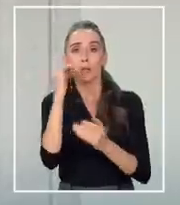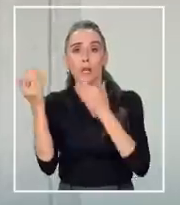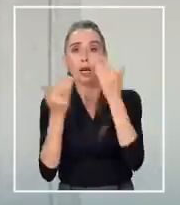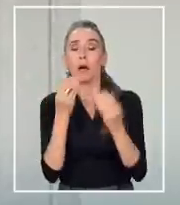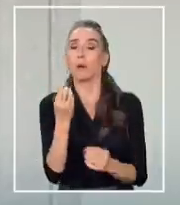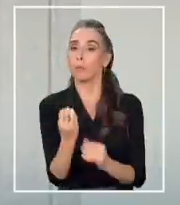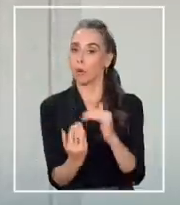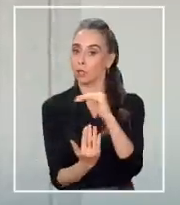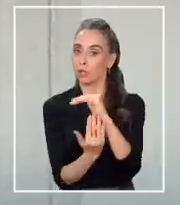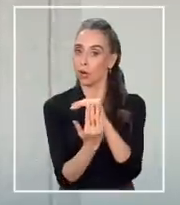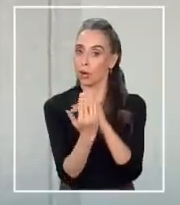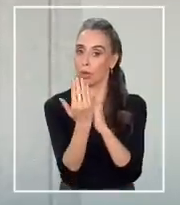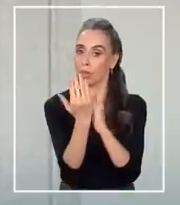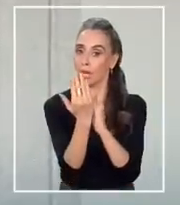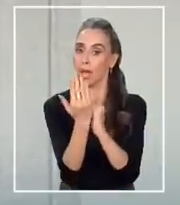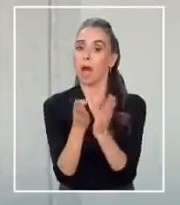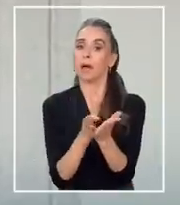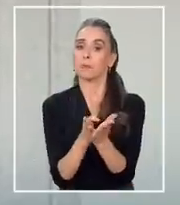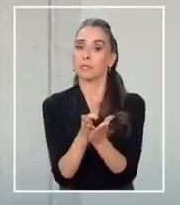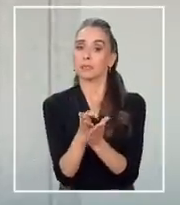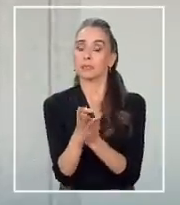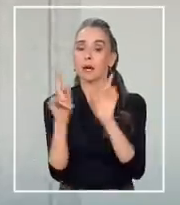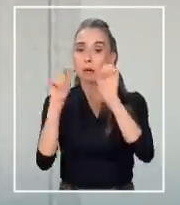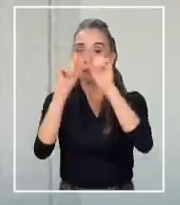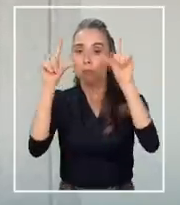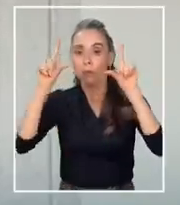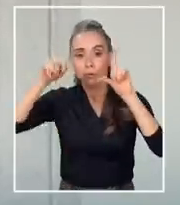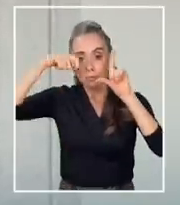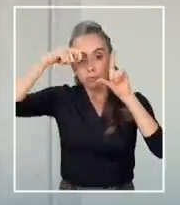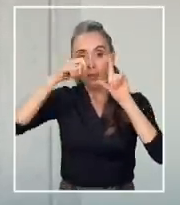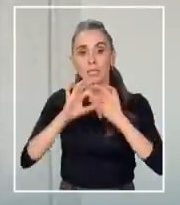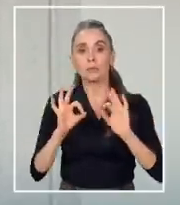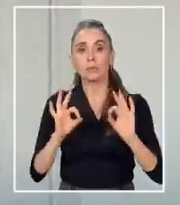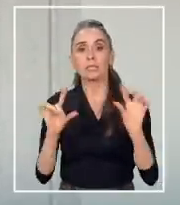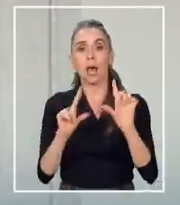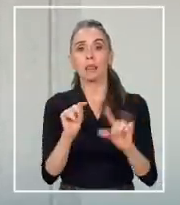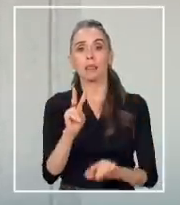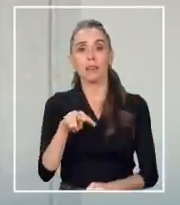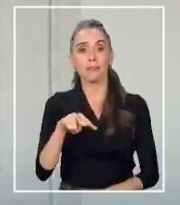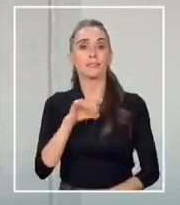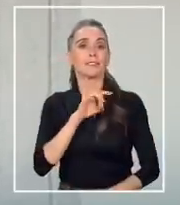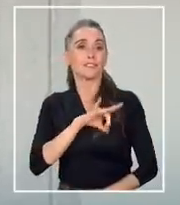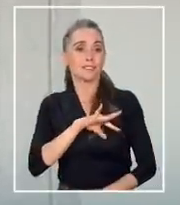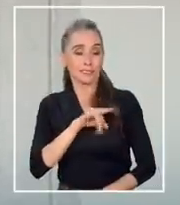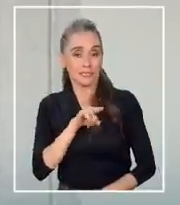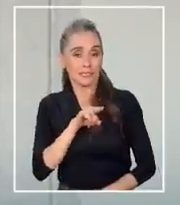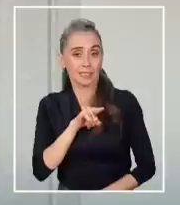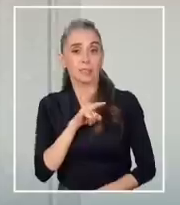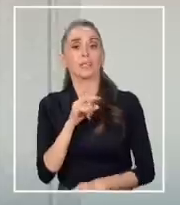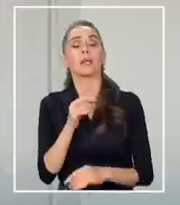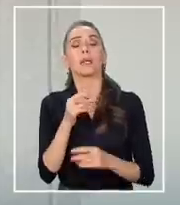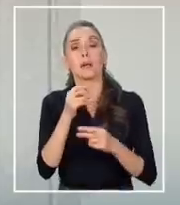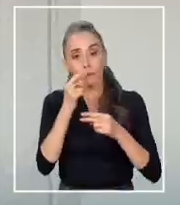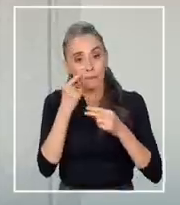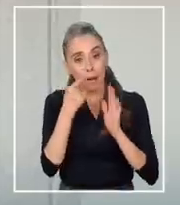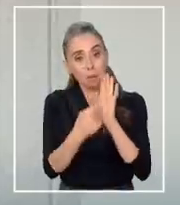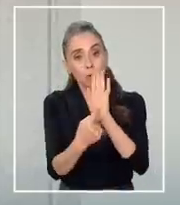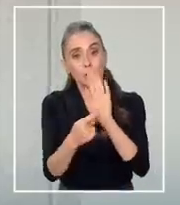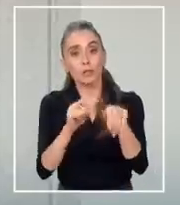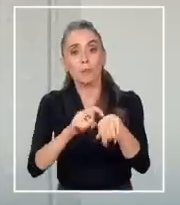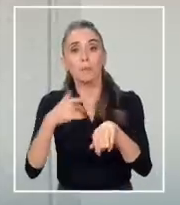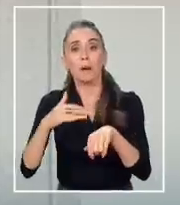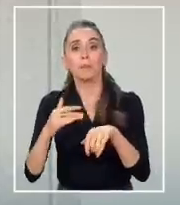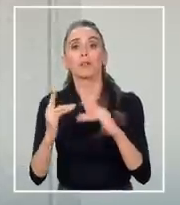Muy buenos días. Estamos iniciando esta transmisión especial de Televisión Nacional de Chile para darles a conocer los momentos más importantes